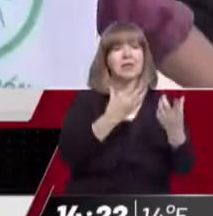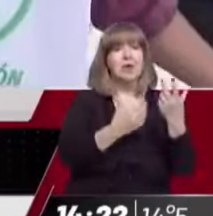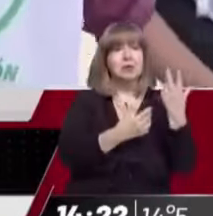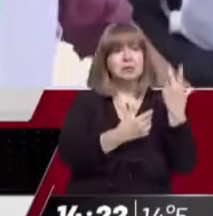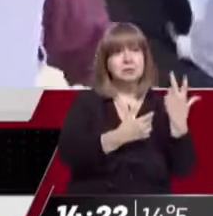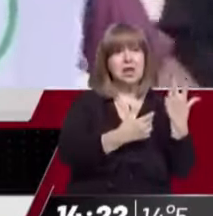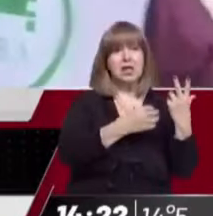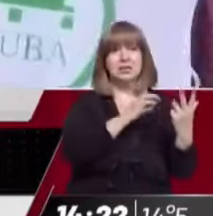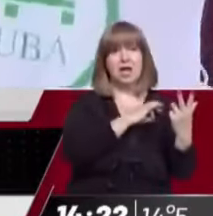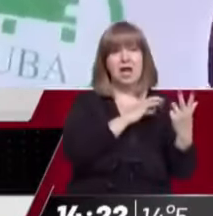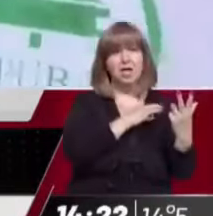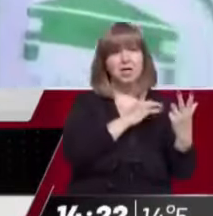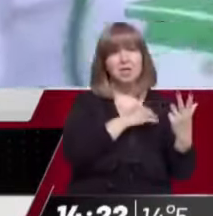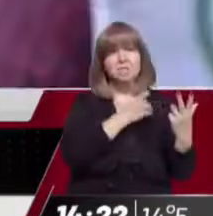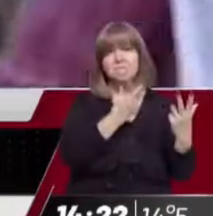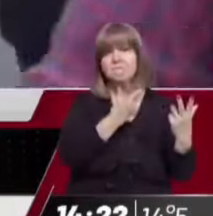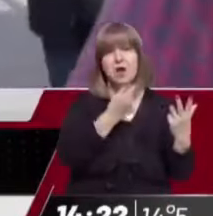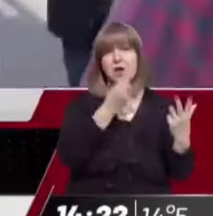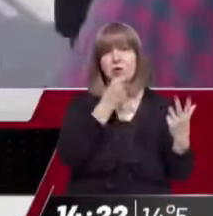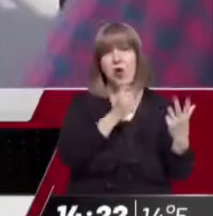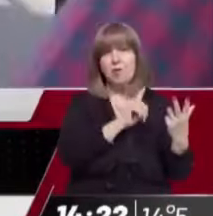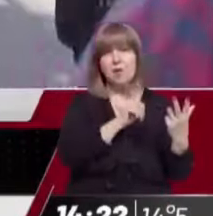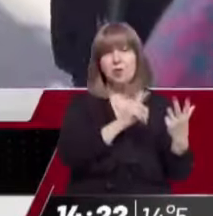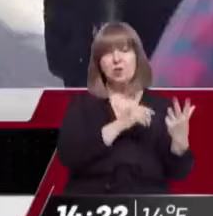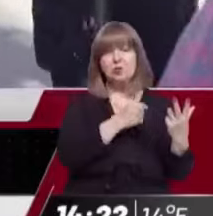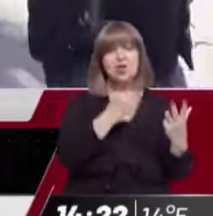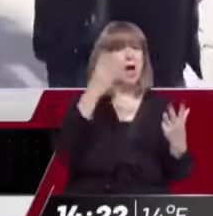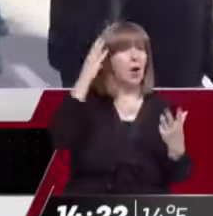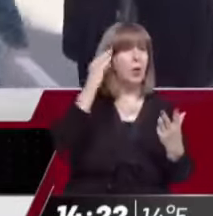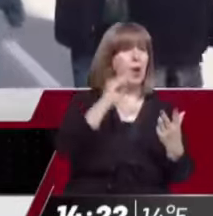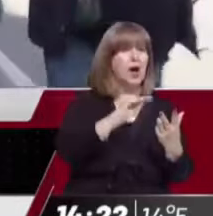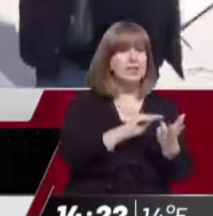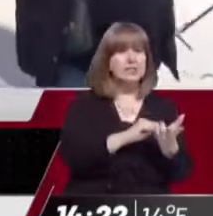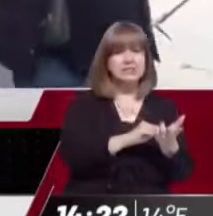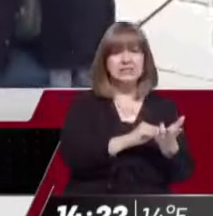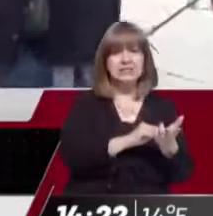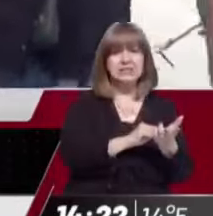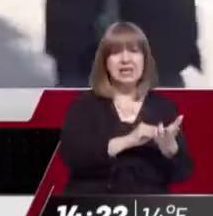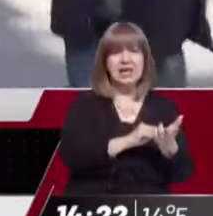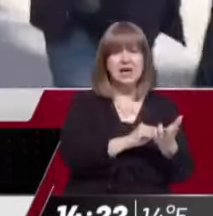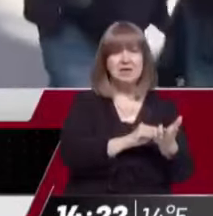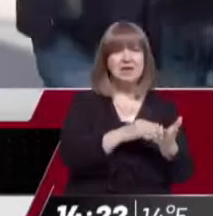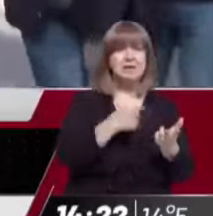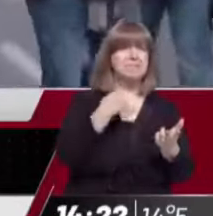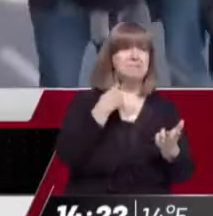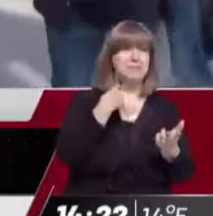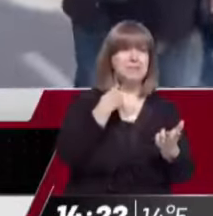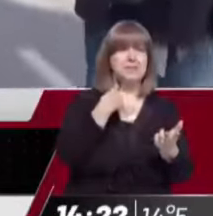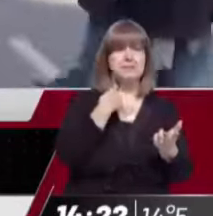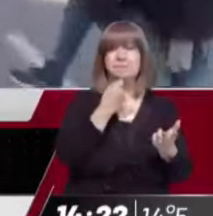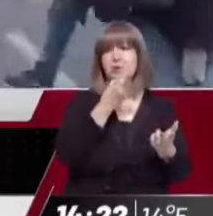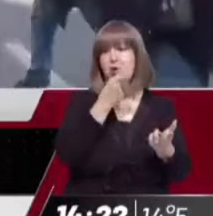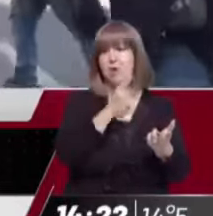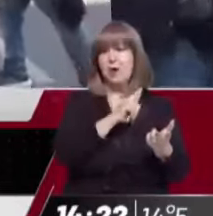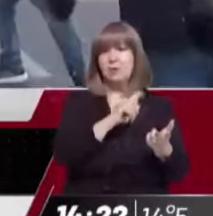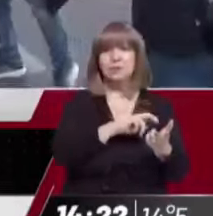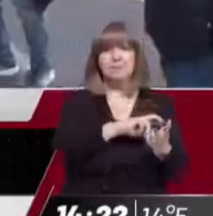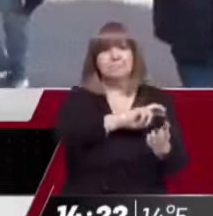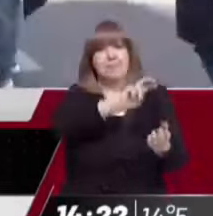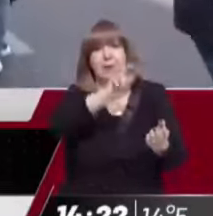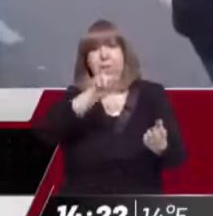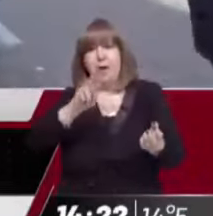humano, porque allá uno no puede hacerlo y, como te digo, genera frustración. Millones de personas que no pudieron estudiar realmente lo que